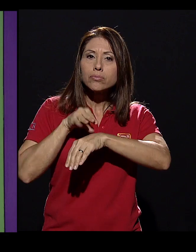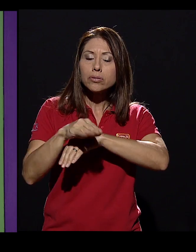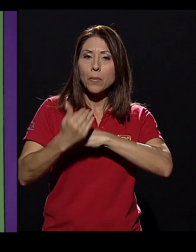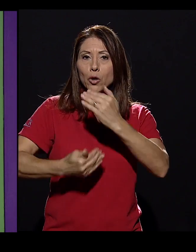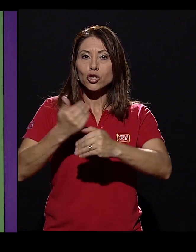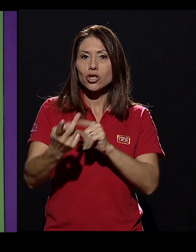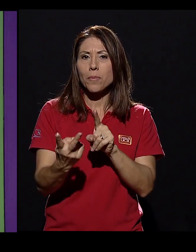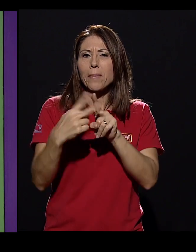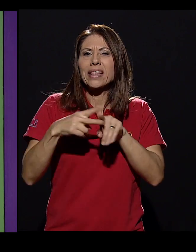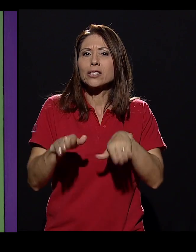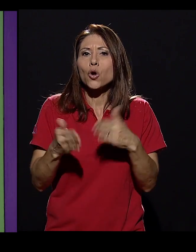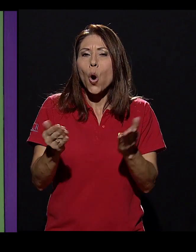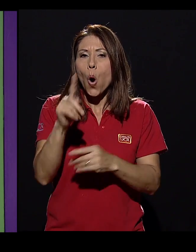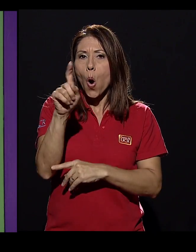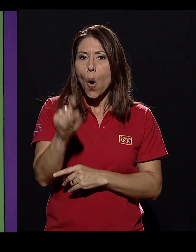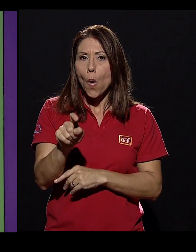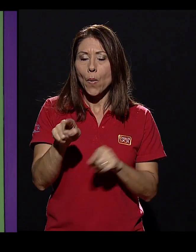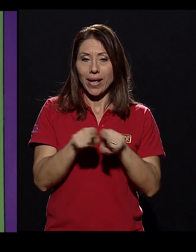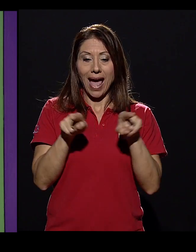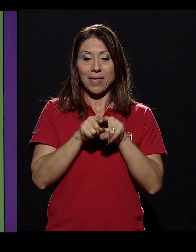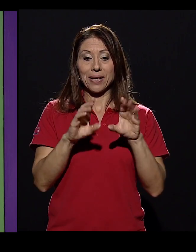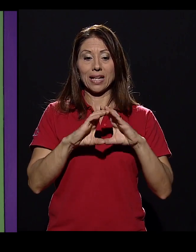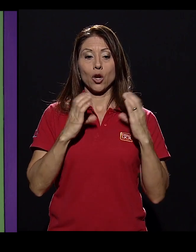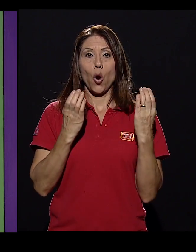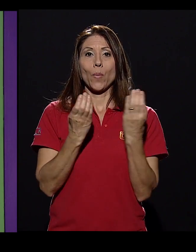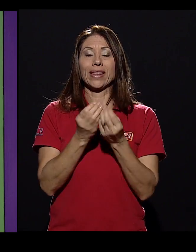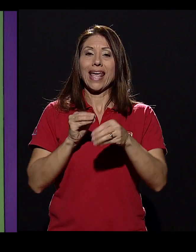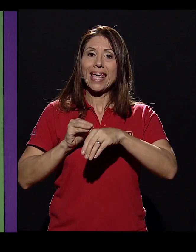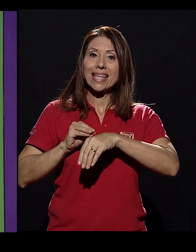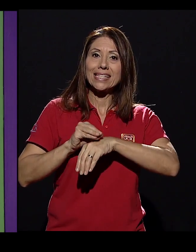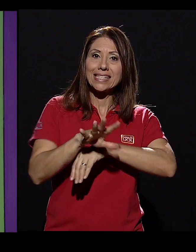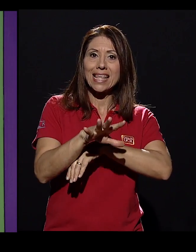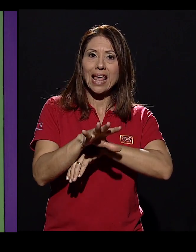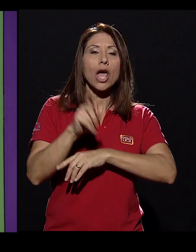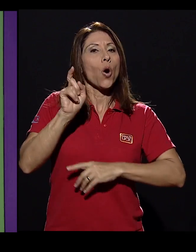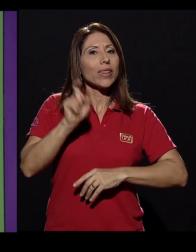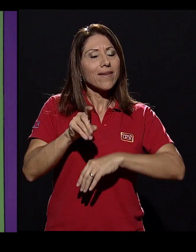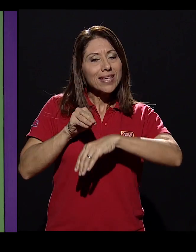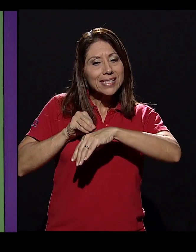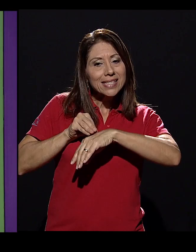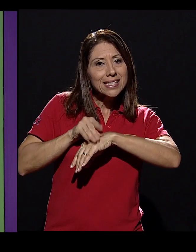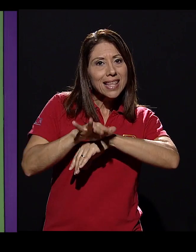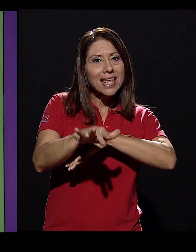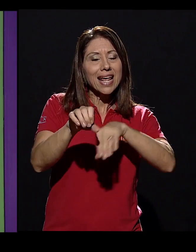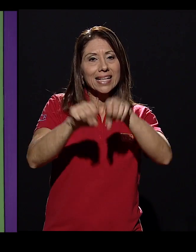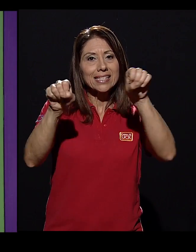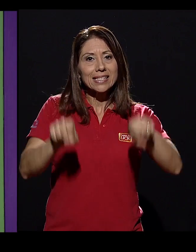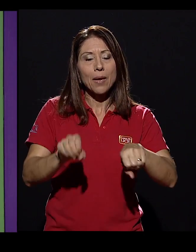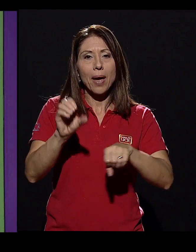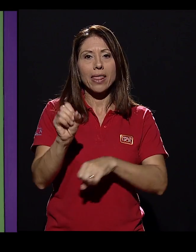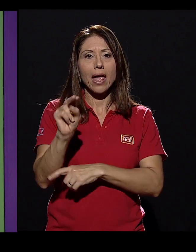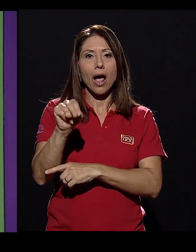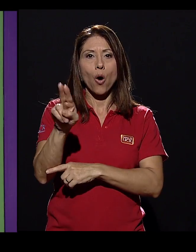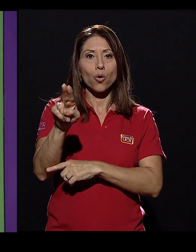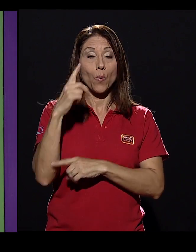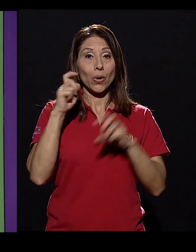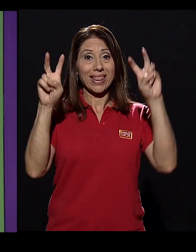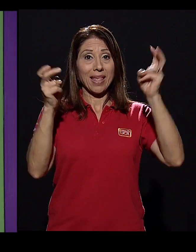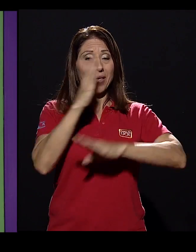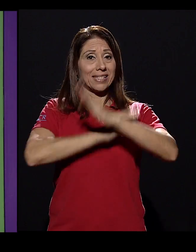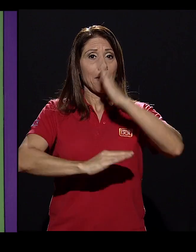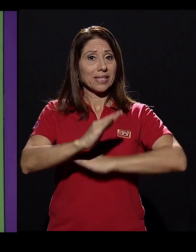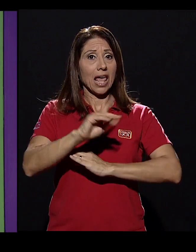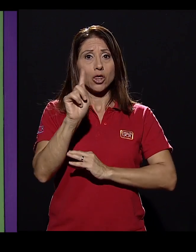de implementación, y además el comité incide o debe incidir en el resto del sistema de Naciones Unidas, porque el tema